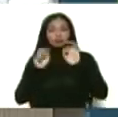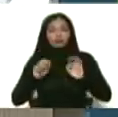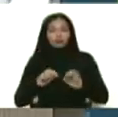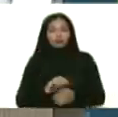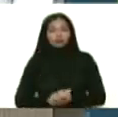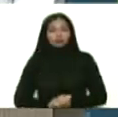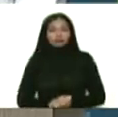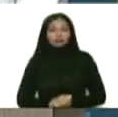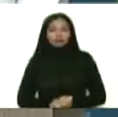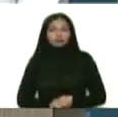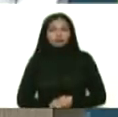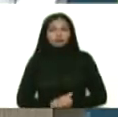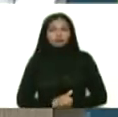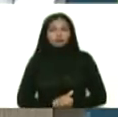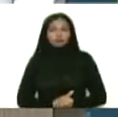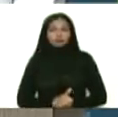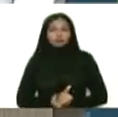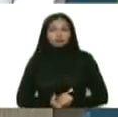infamia.